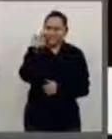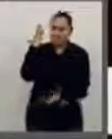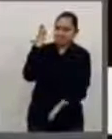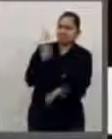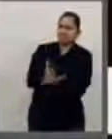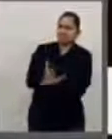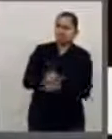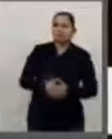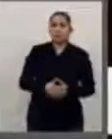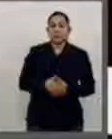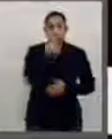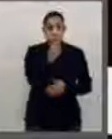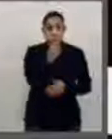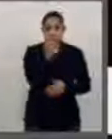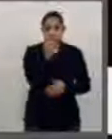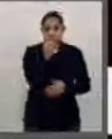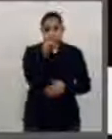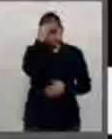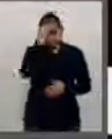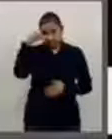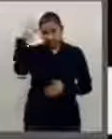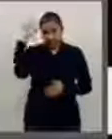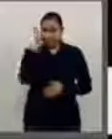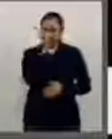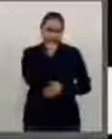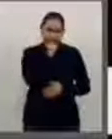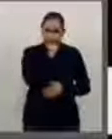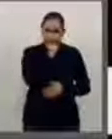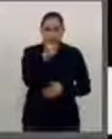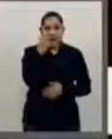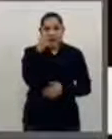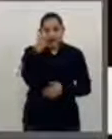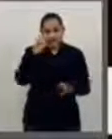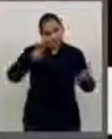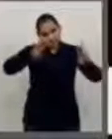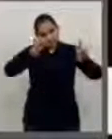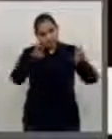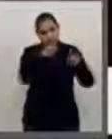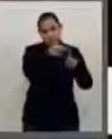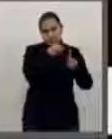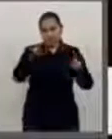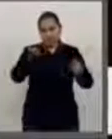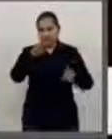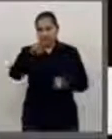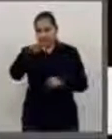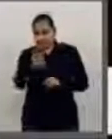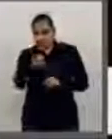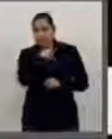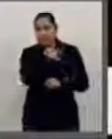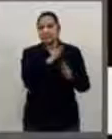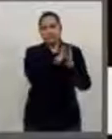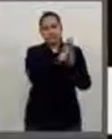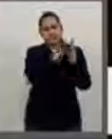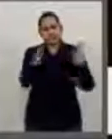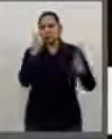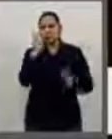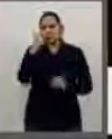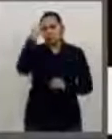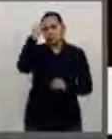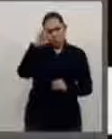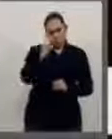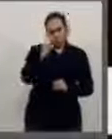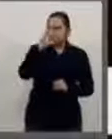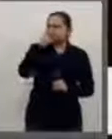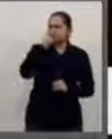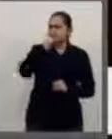2 de octubre no se olvida. Una frase que encierra el significado de lo que se le ha denominado el parteaguas de